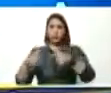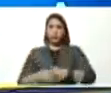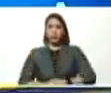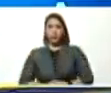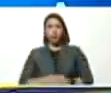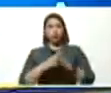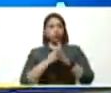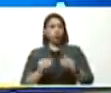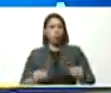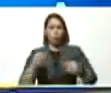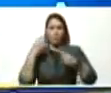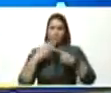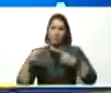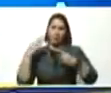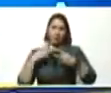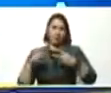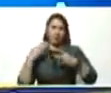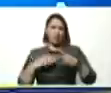todo el equipamiento,